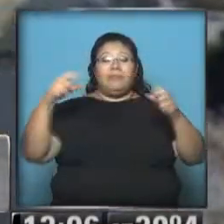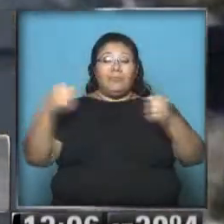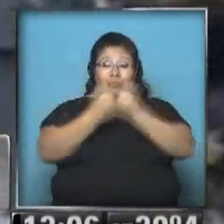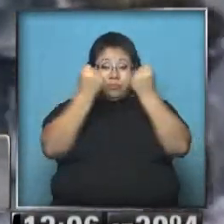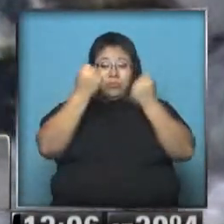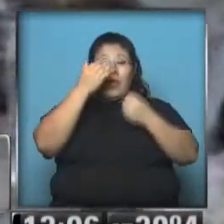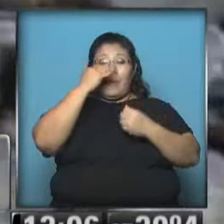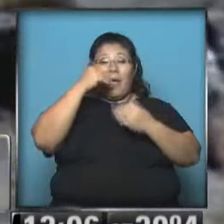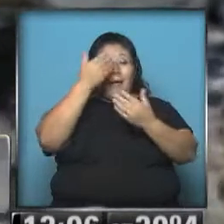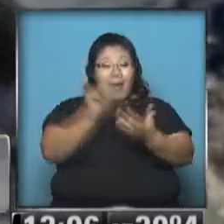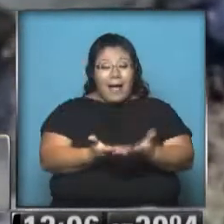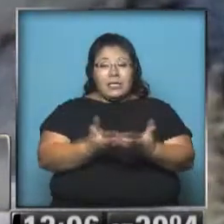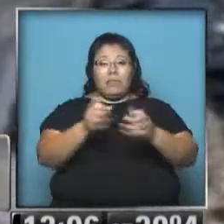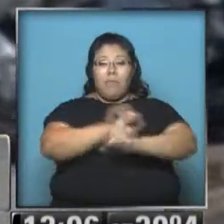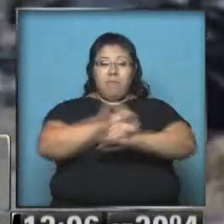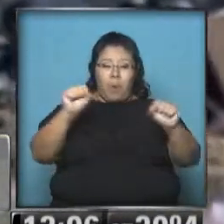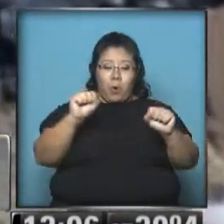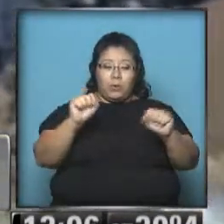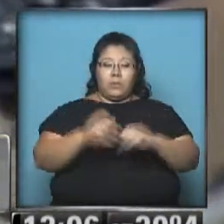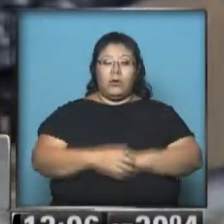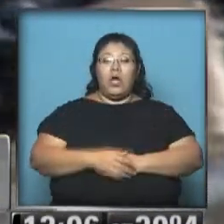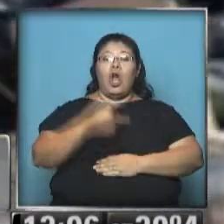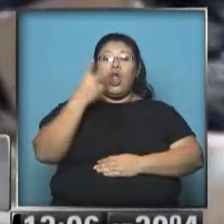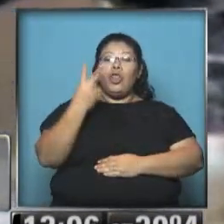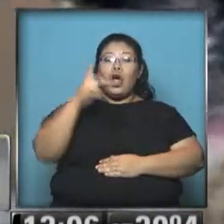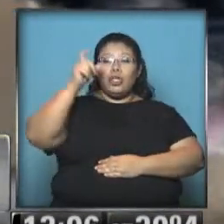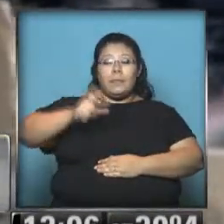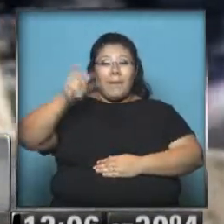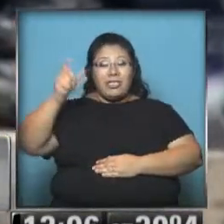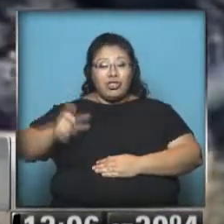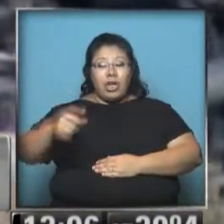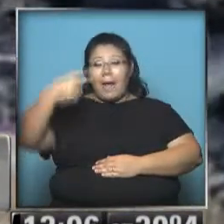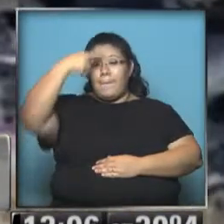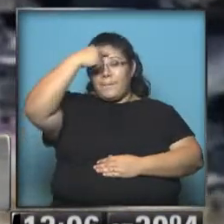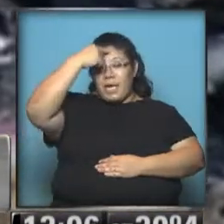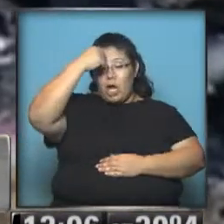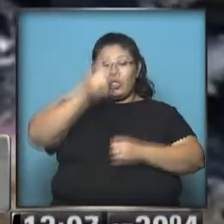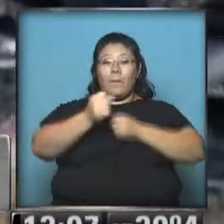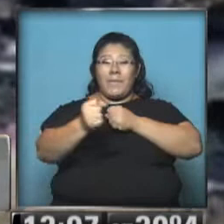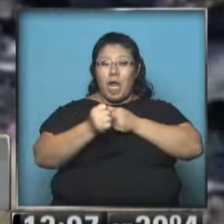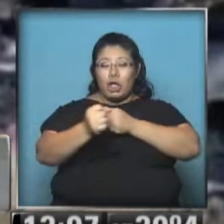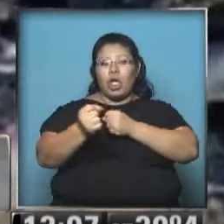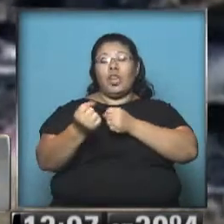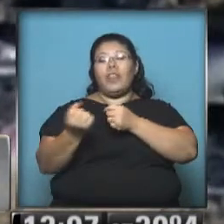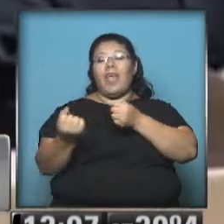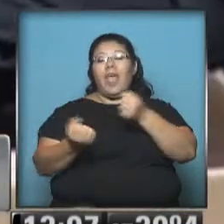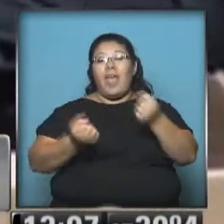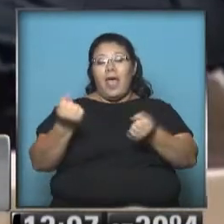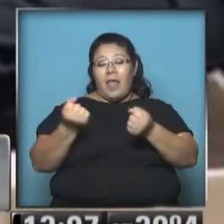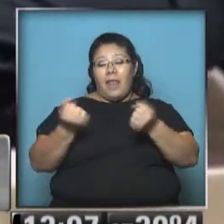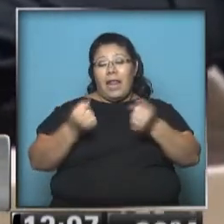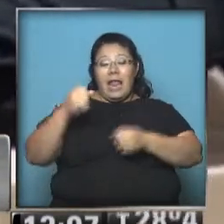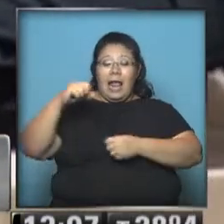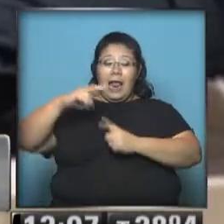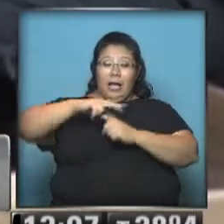de los helicópteros causó la muerte, como decíamos, de dos pilotos argentinos y 8 ciudadanos franceses que participaban de la filmación de un reality show para